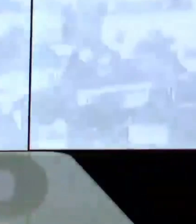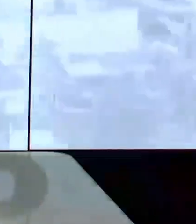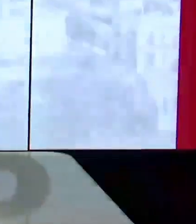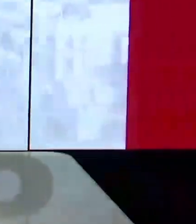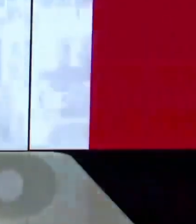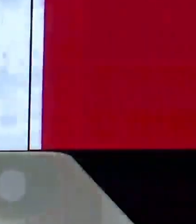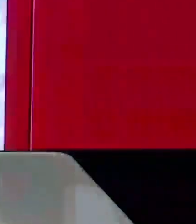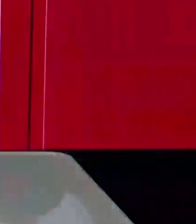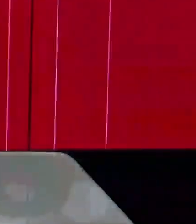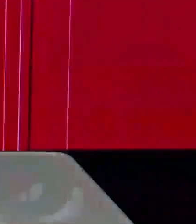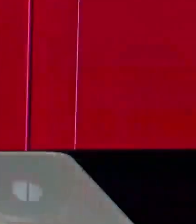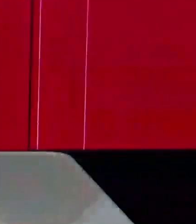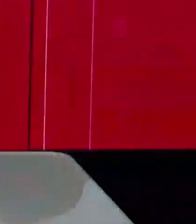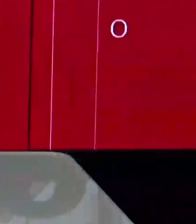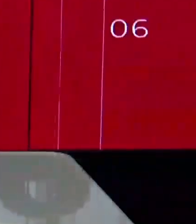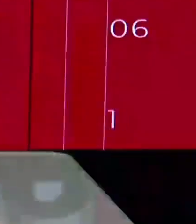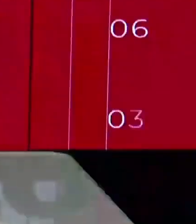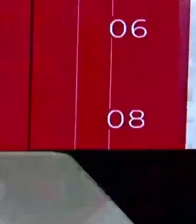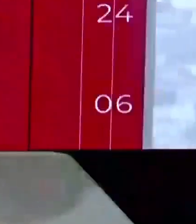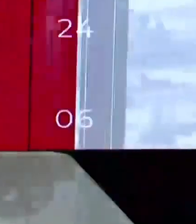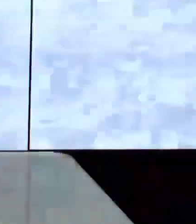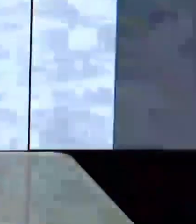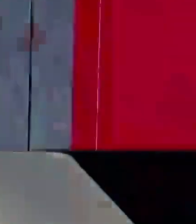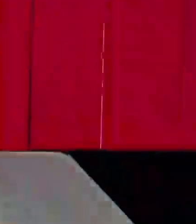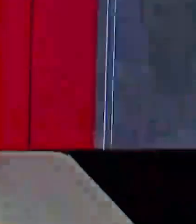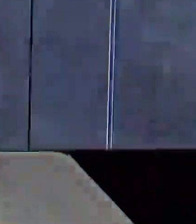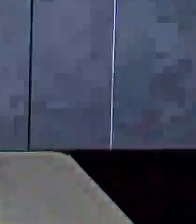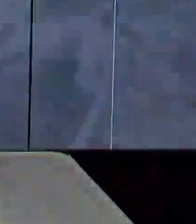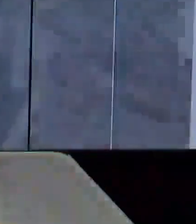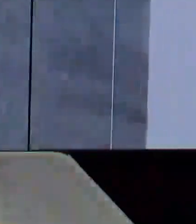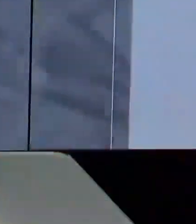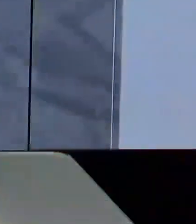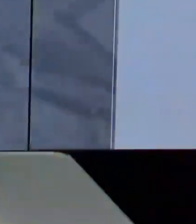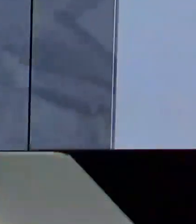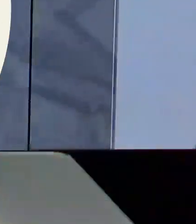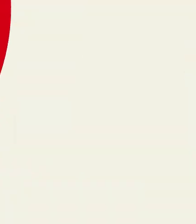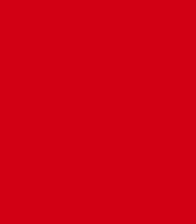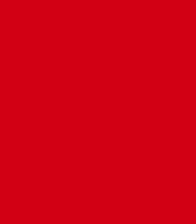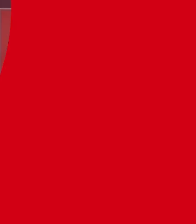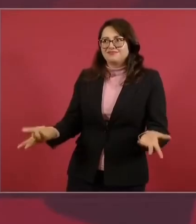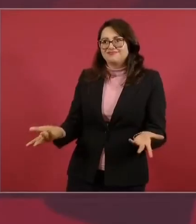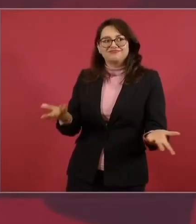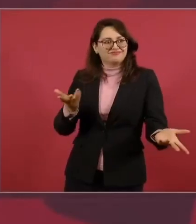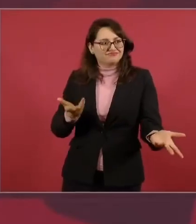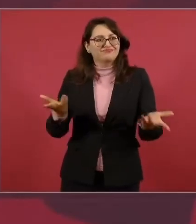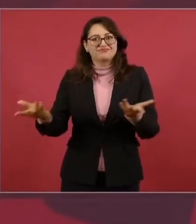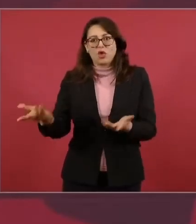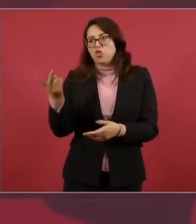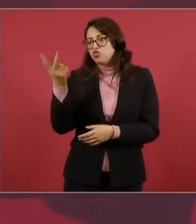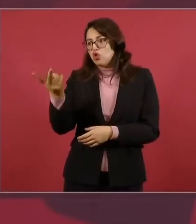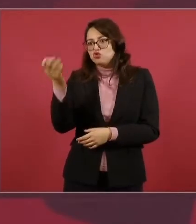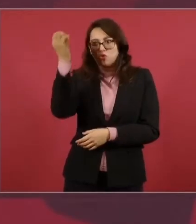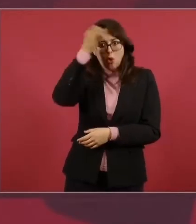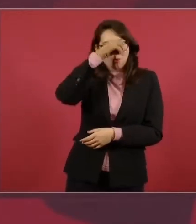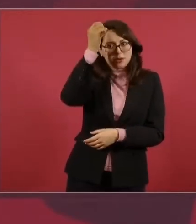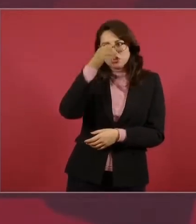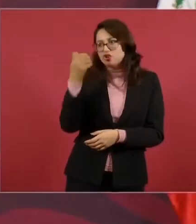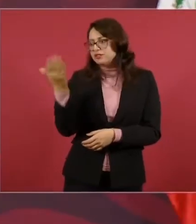la reforma el próximo 12 de diciembre, porque lo importante es construir consensos. Es bueno el